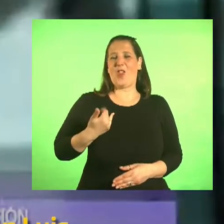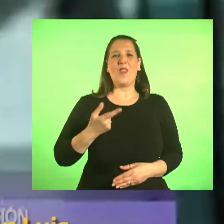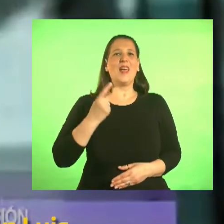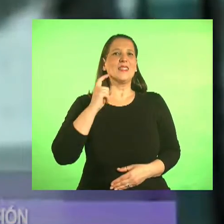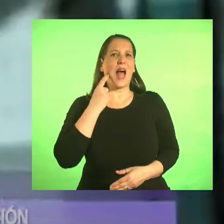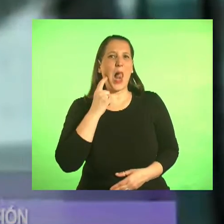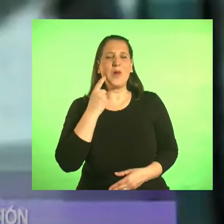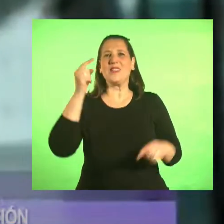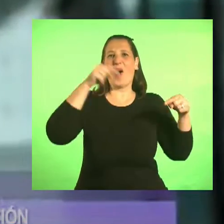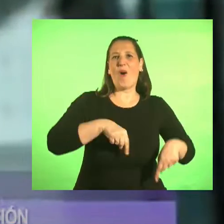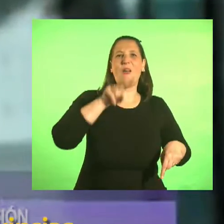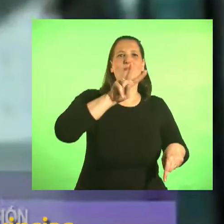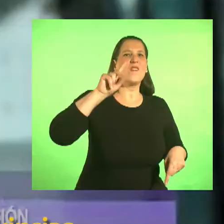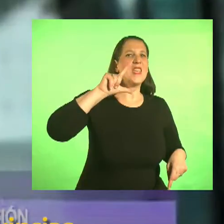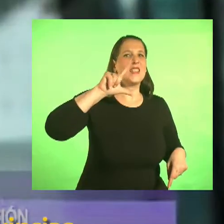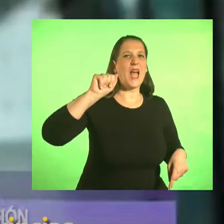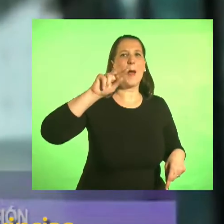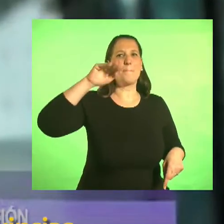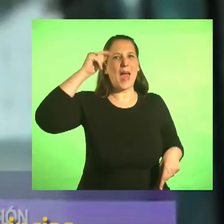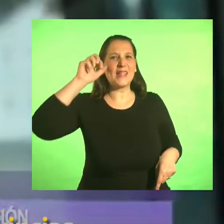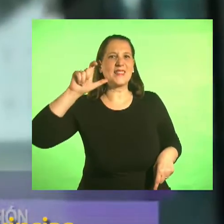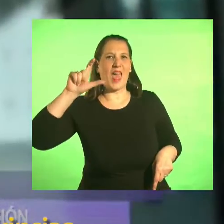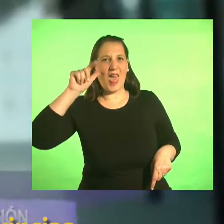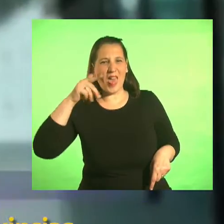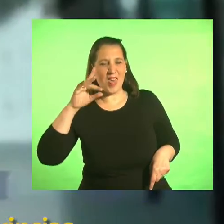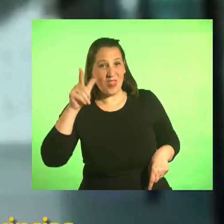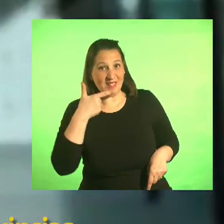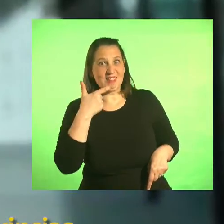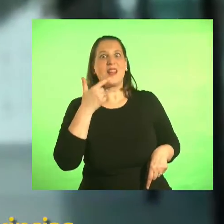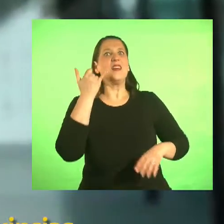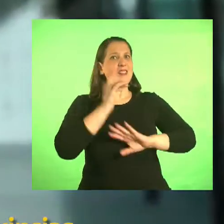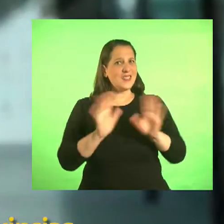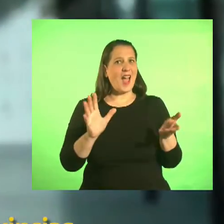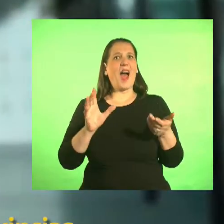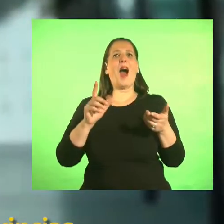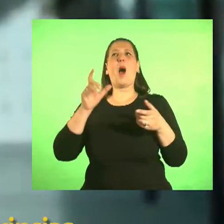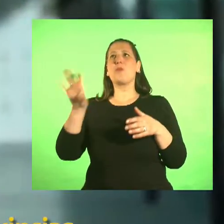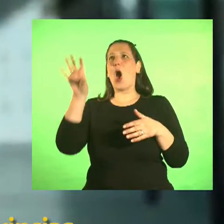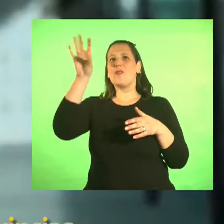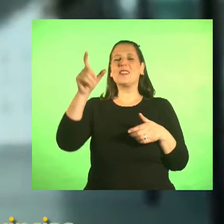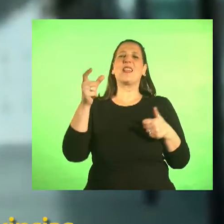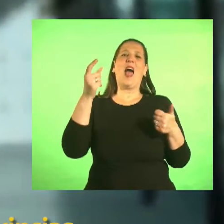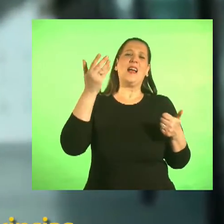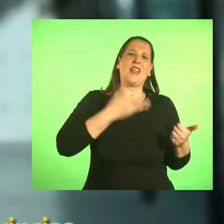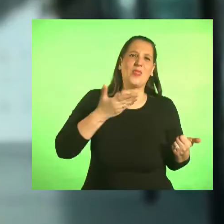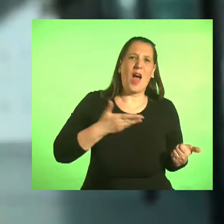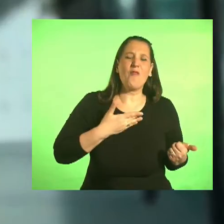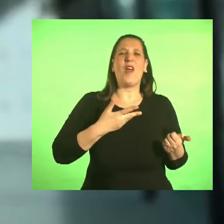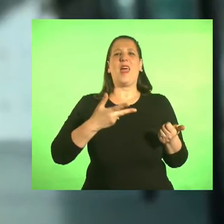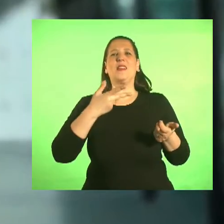Villa Mercedes, pero venimos recorriendo las provincias Santa Fe, San Juan, Salta,